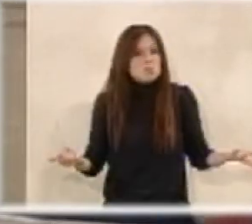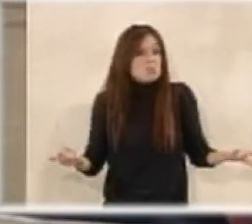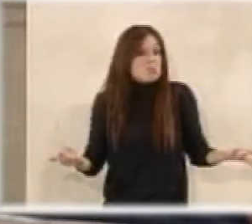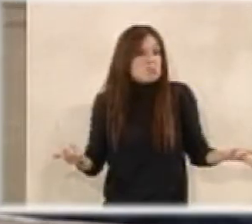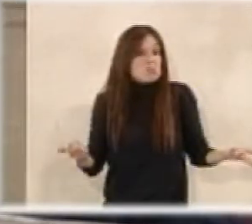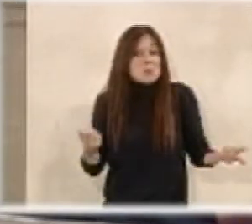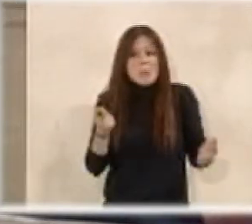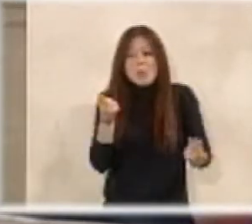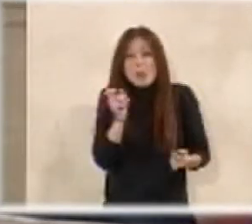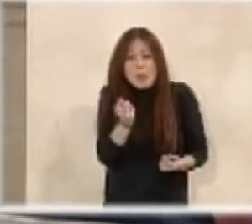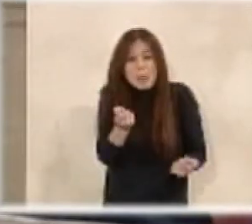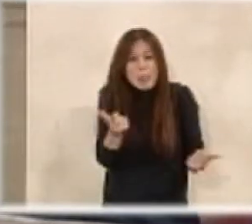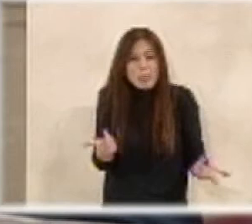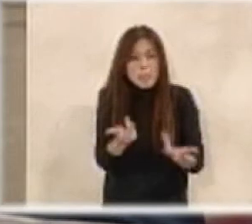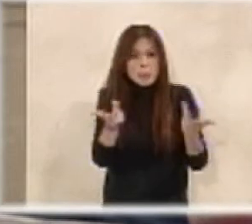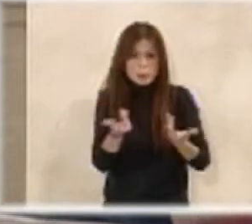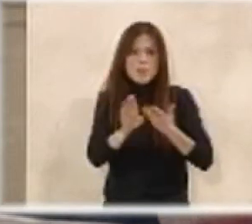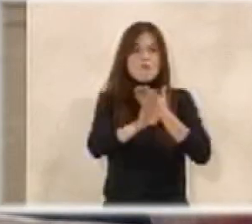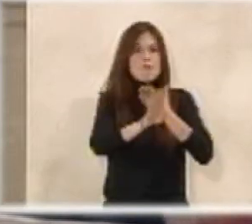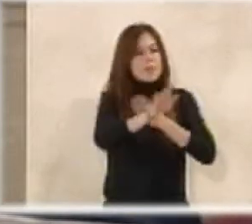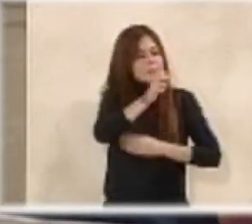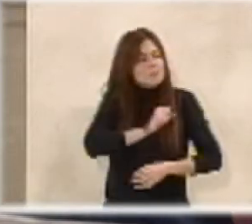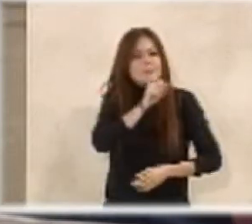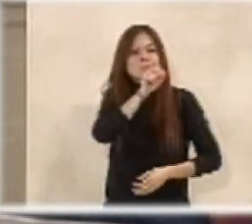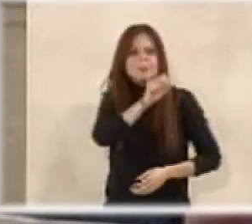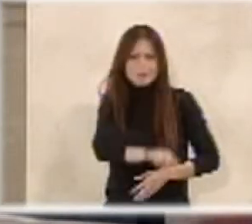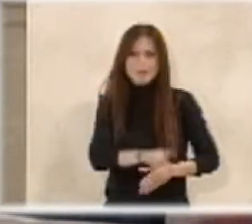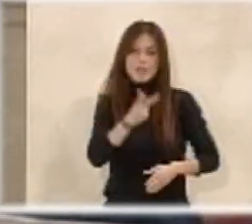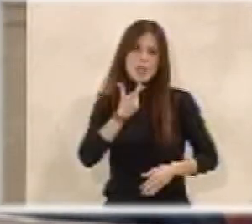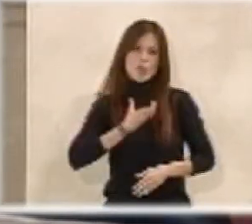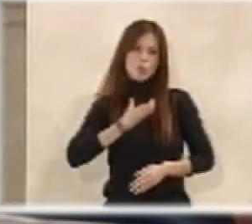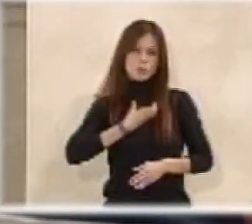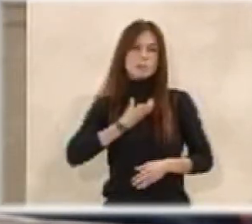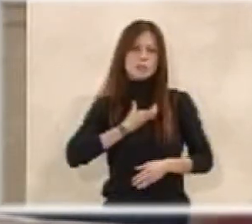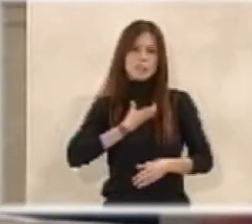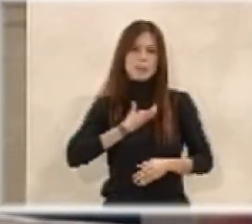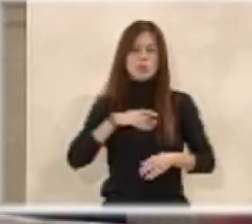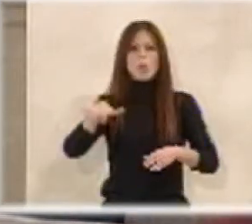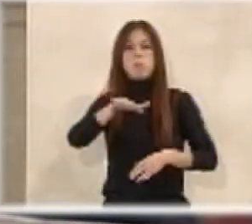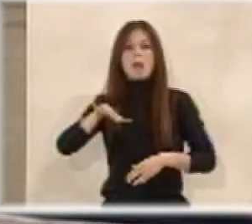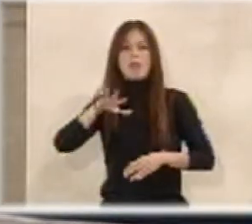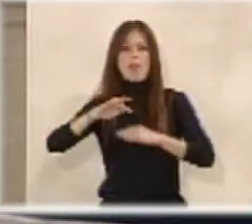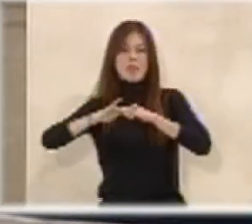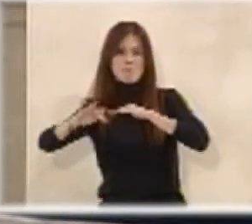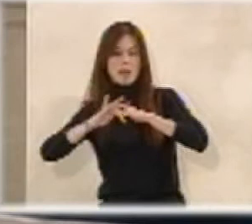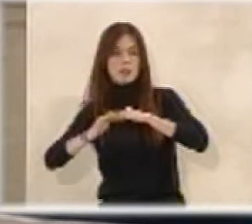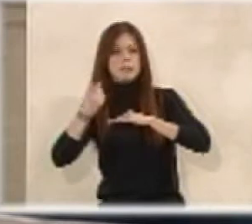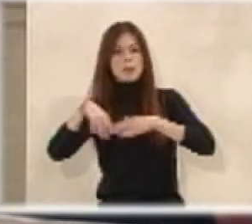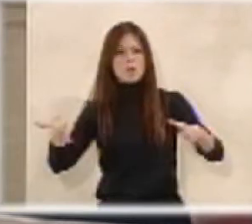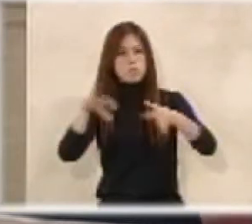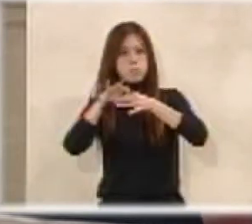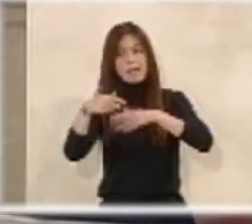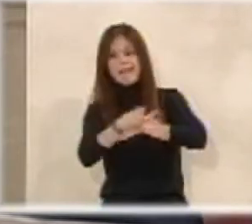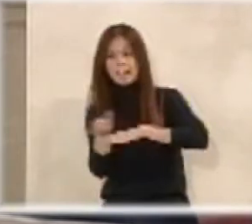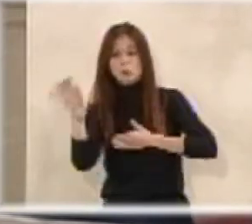cuantía ínfima, y entendemos que ahí los vecinos tienen razón en que el Ayuntamiento, Plaza del Mar y la conexión con el